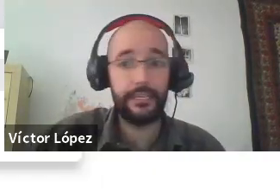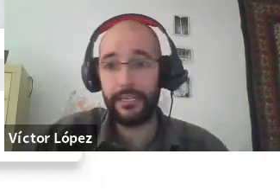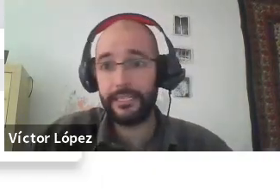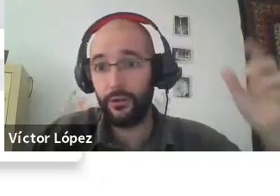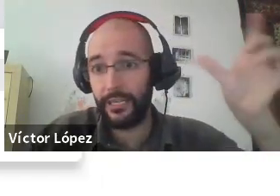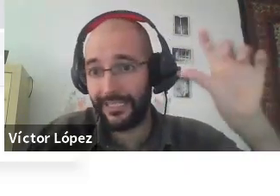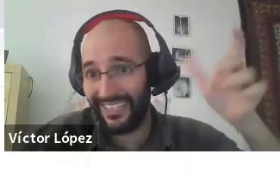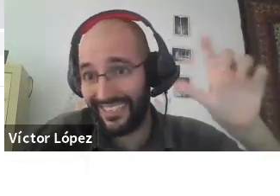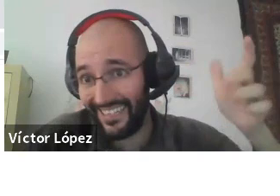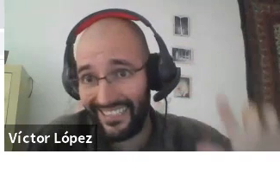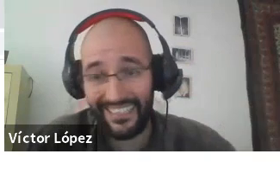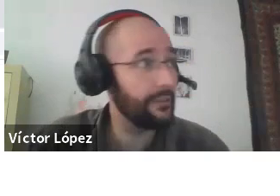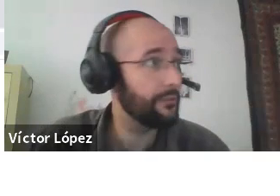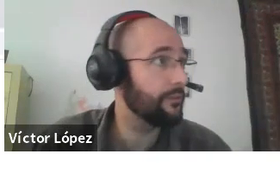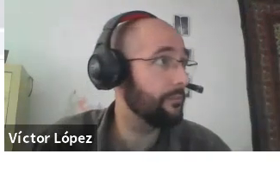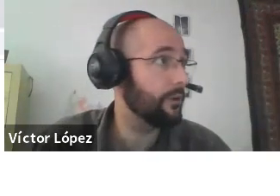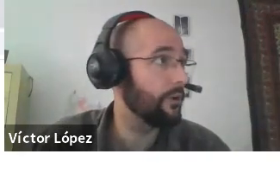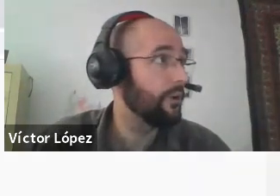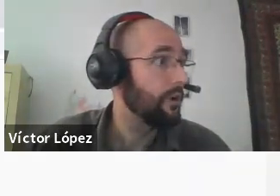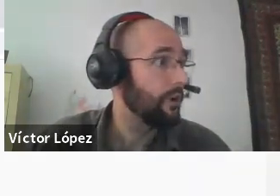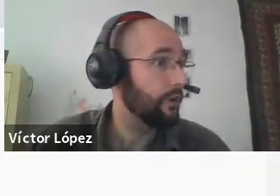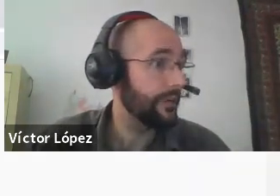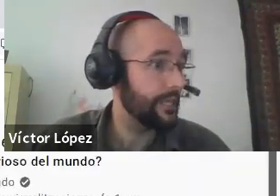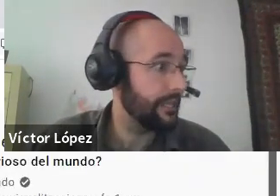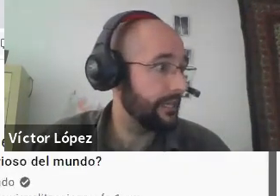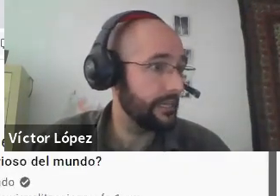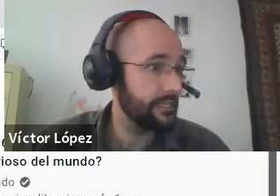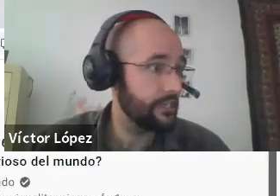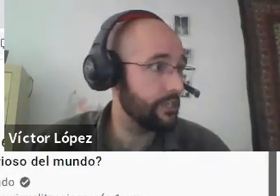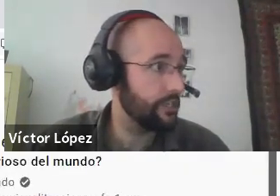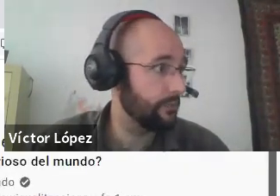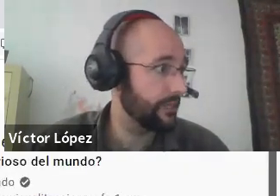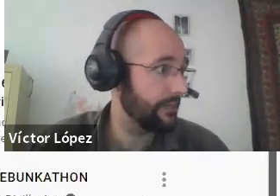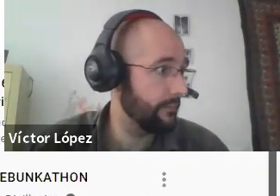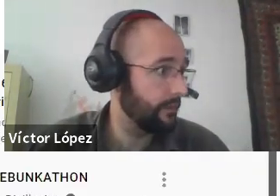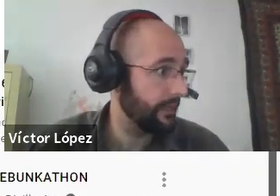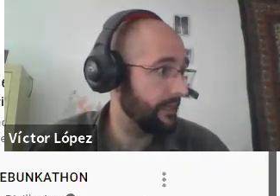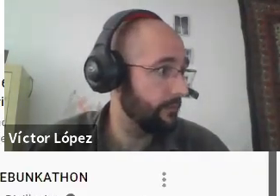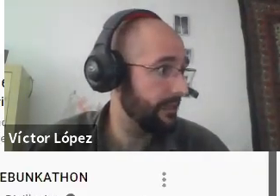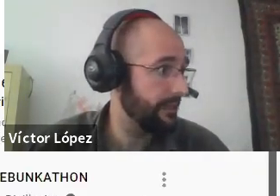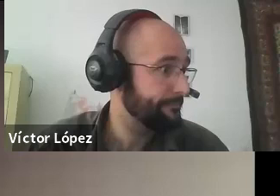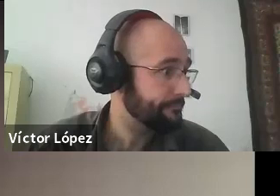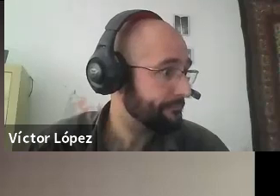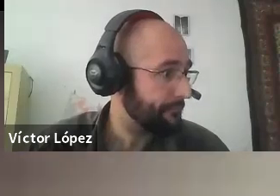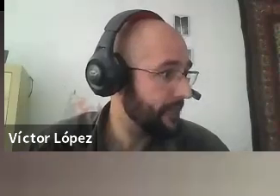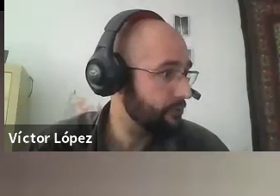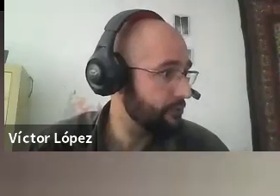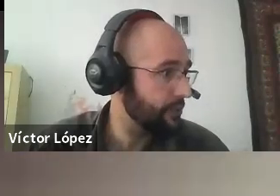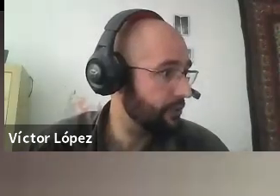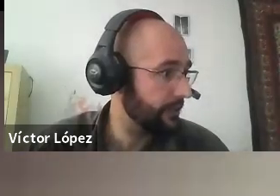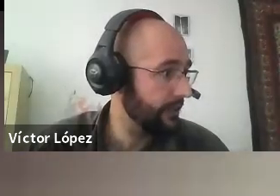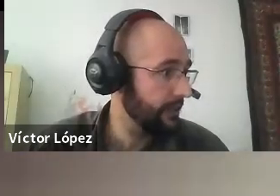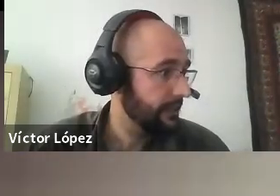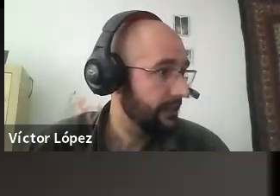de entenderles. Si no, les iré traduciendo un poco lo que dice este chico, por ejemplo. Aquí lo ven. Es